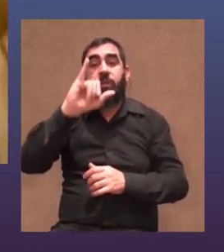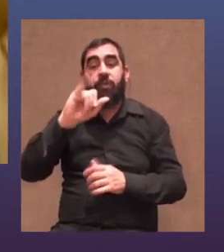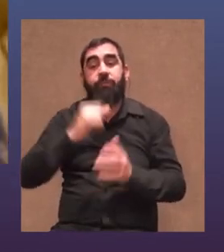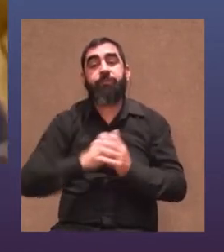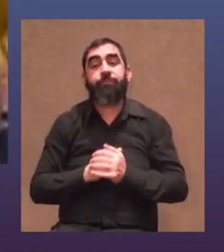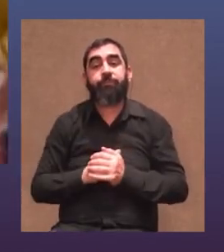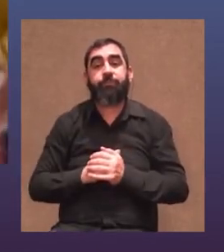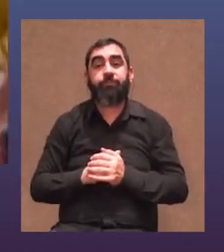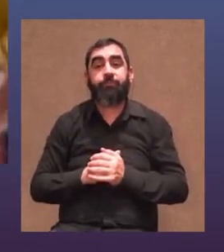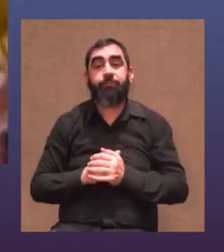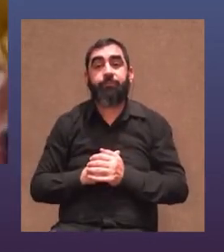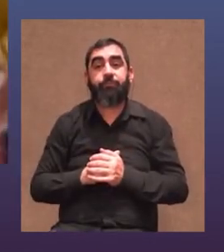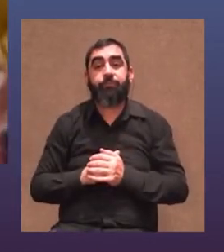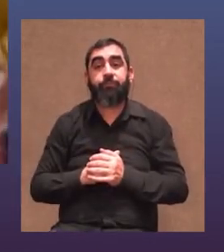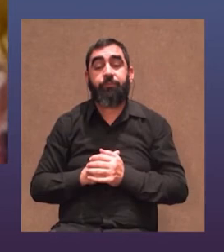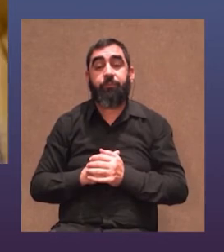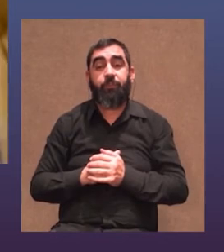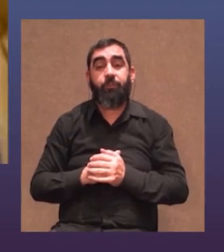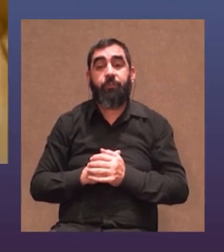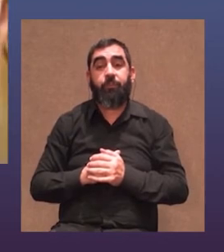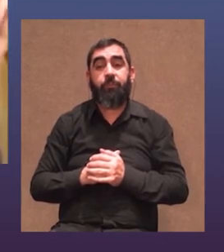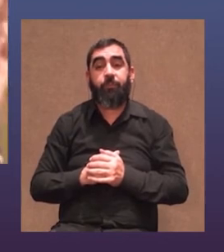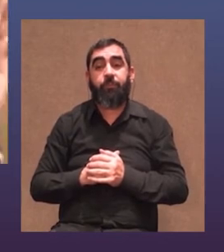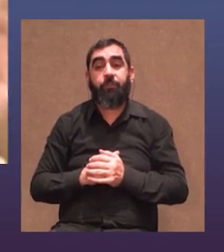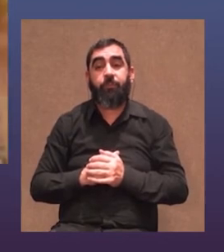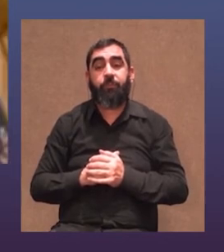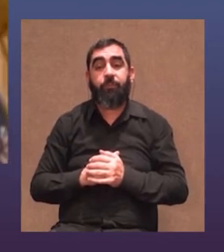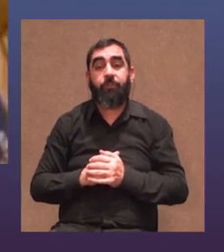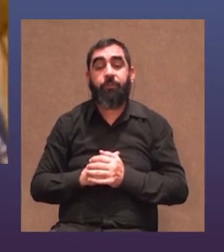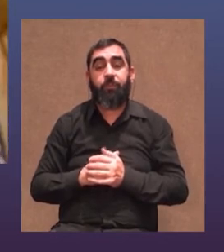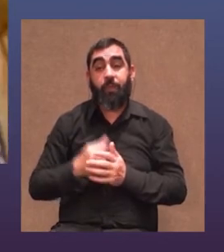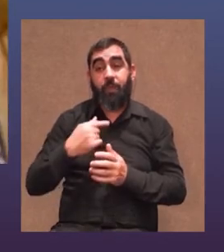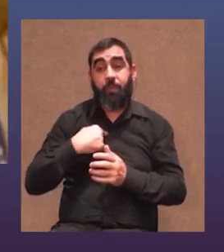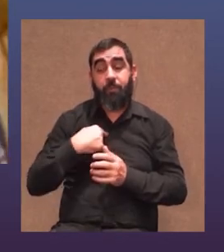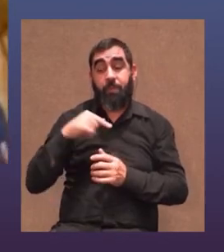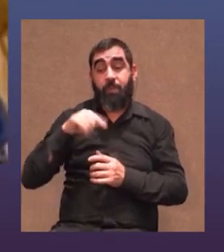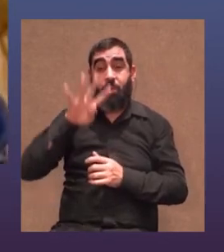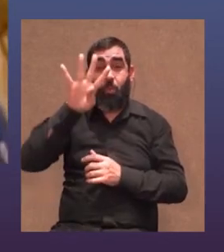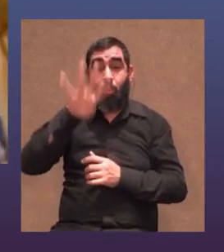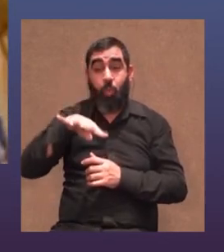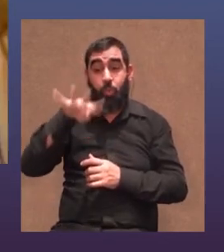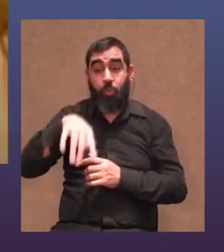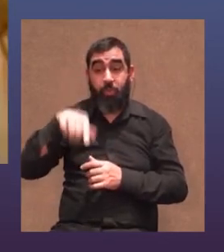Bueno, a mí, perdón, estos 4 meses acá